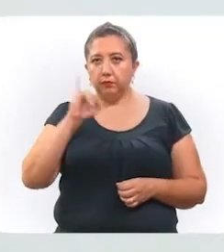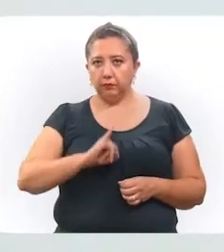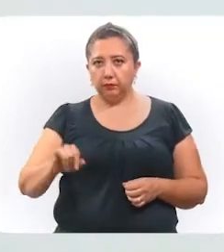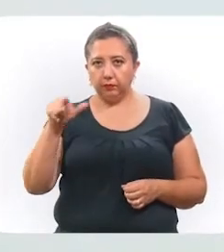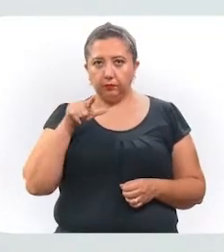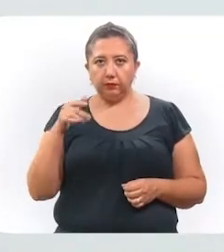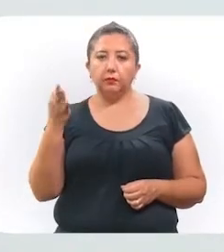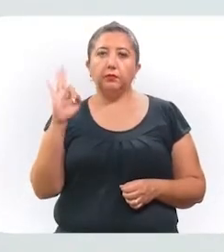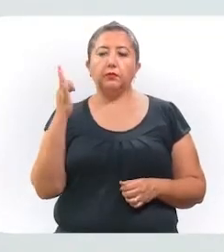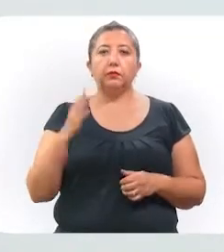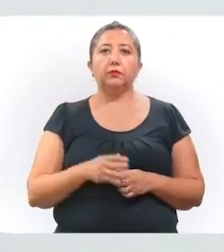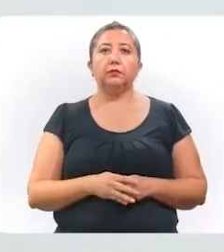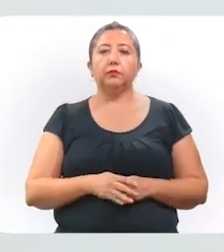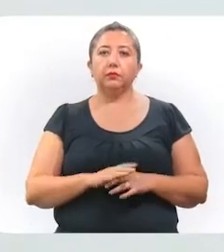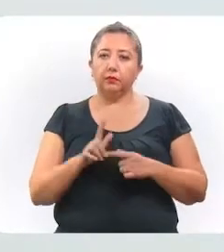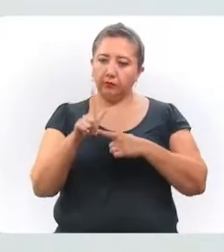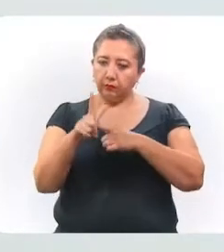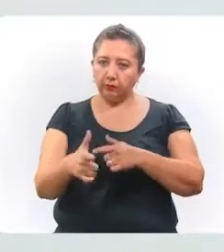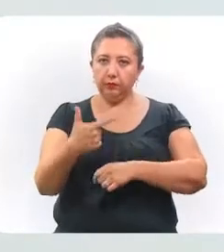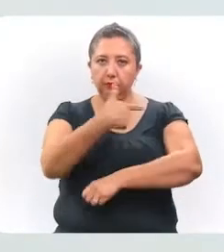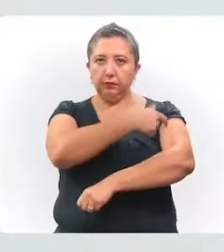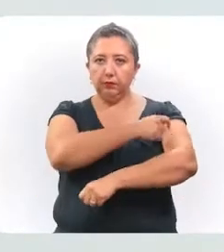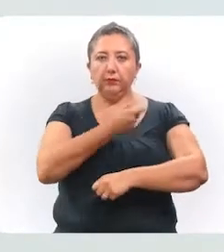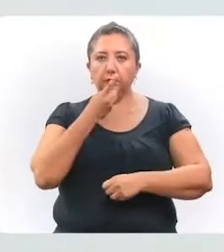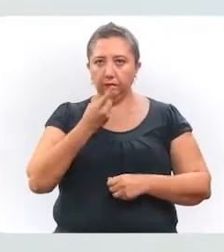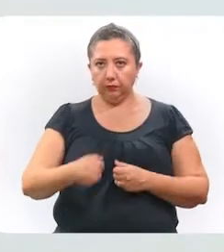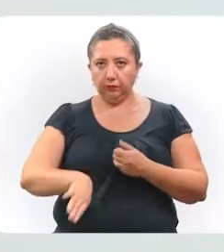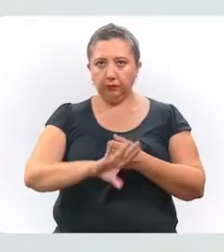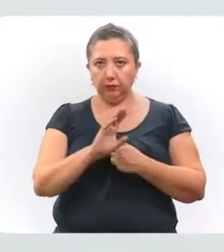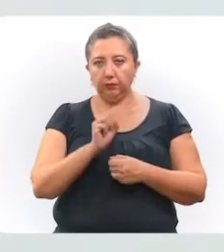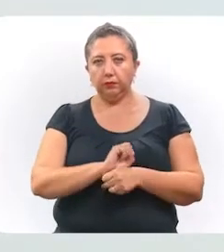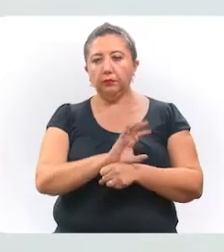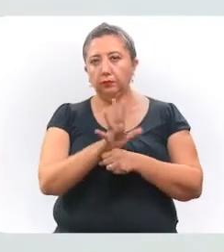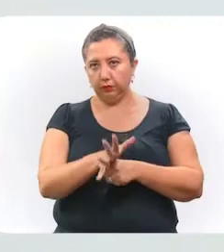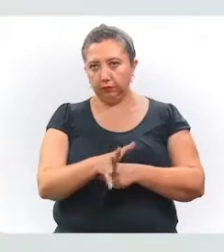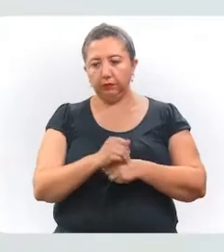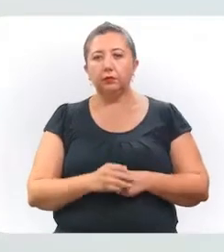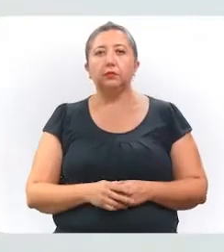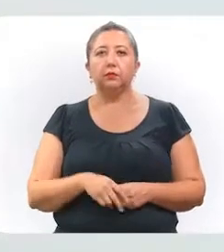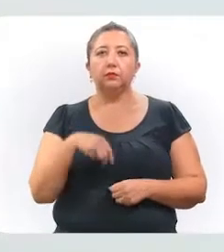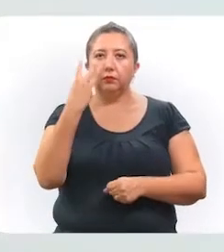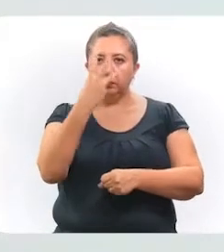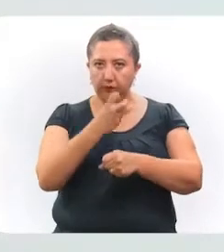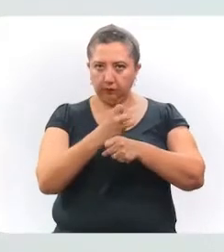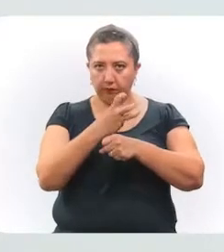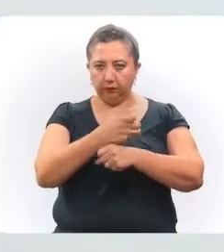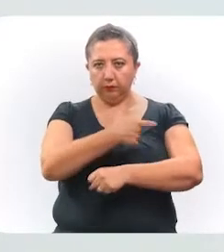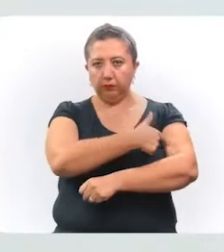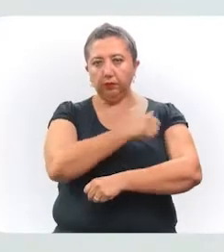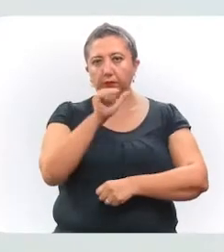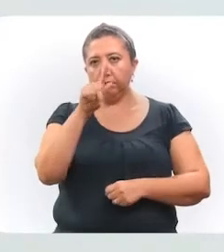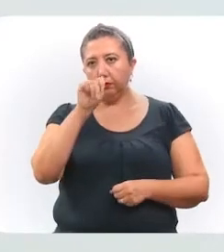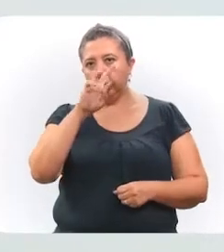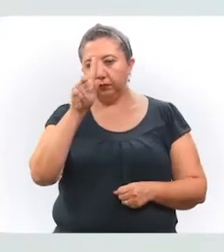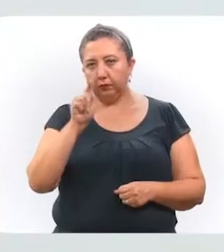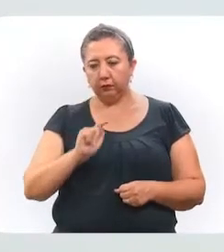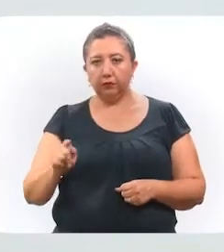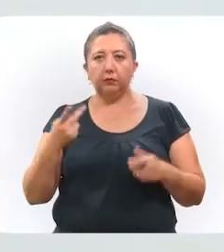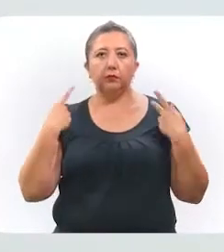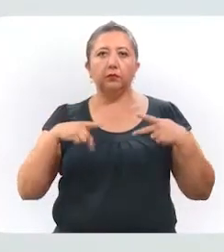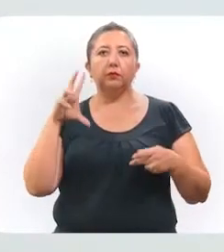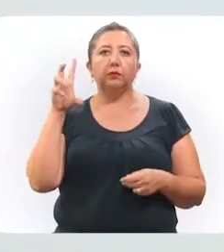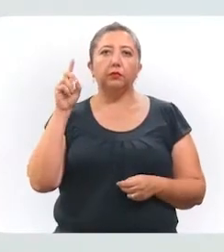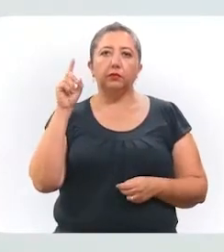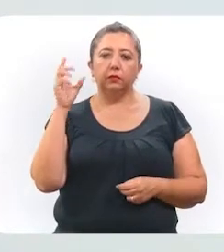jueves 17 de febrero. Continúa la vacunación de refuerzo contra el coronavirus correspondiente a la tercera dosis de AstraZeneca para personas de